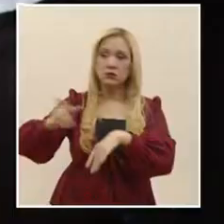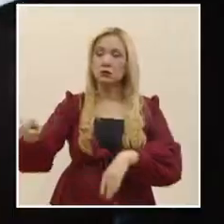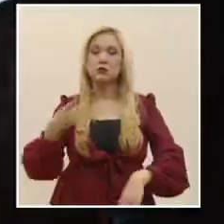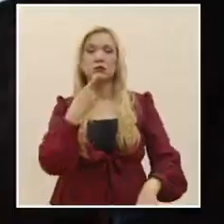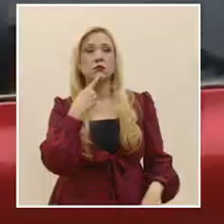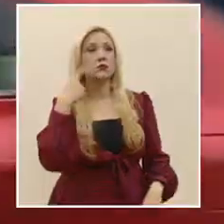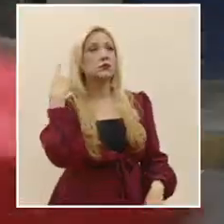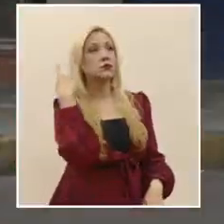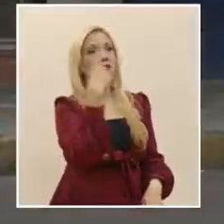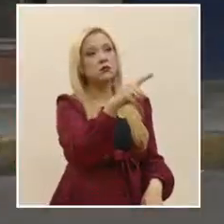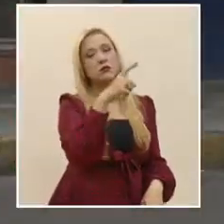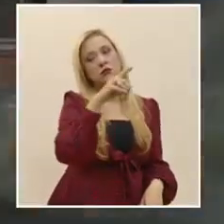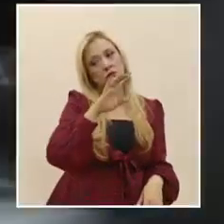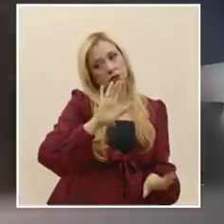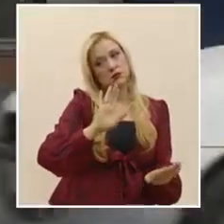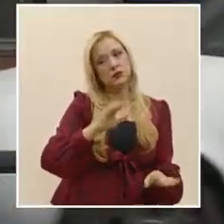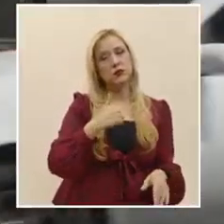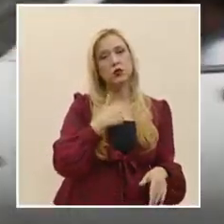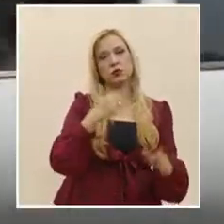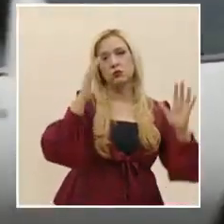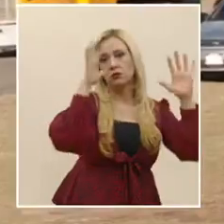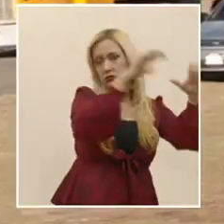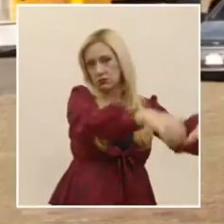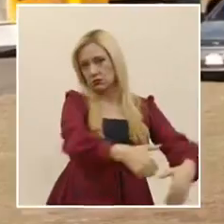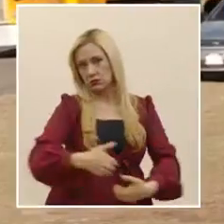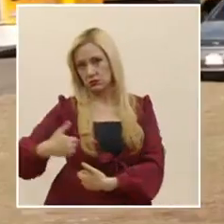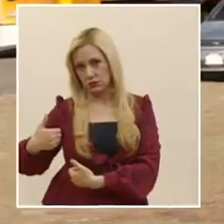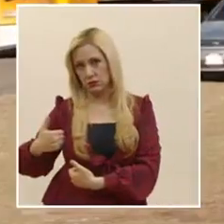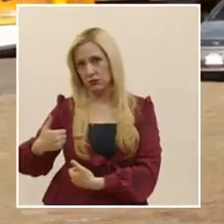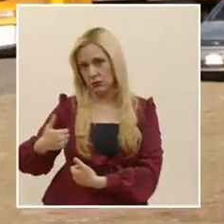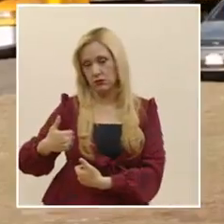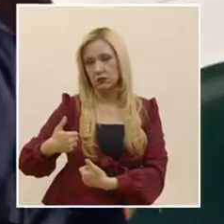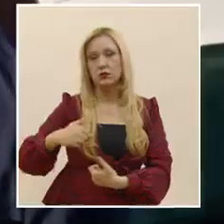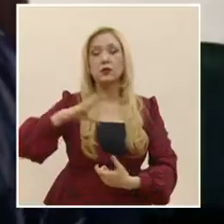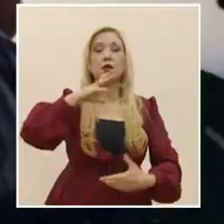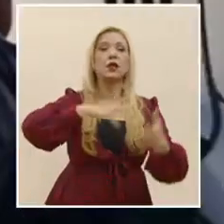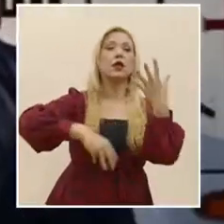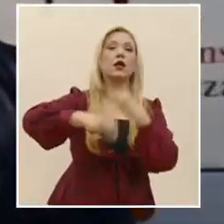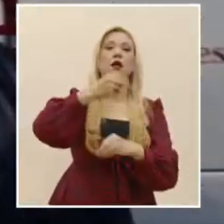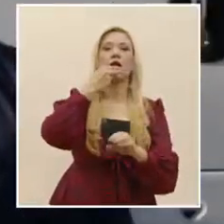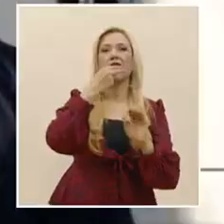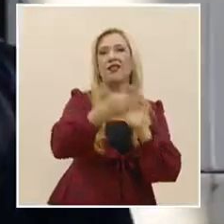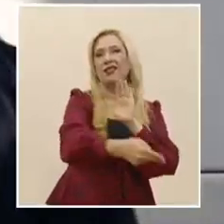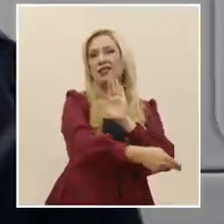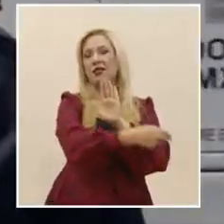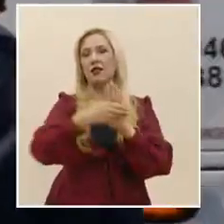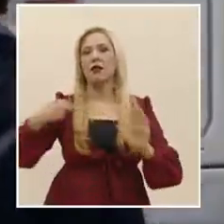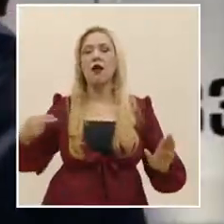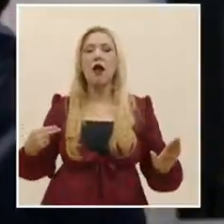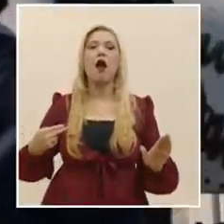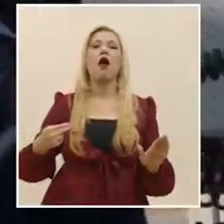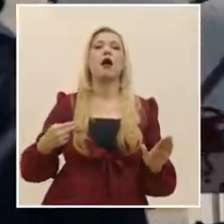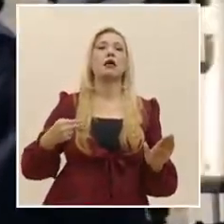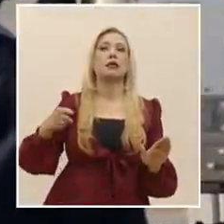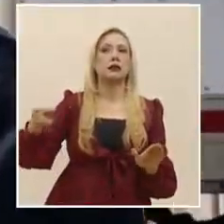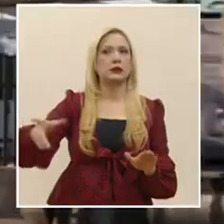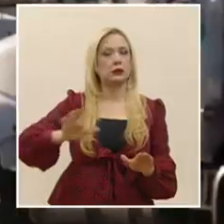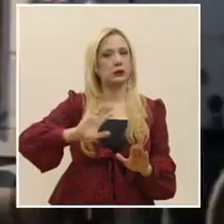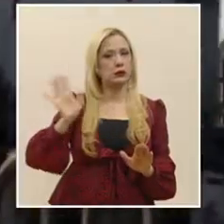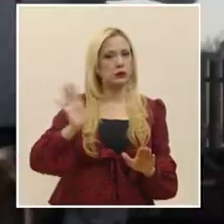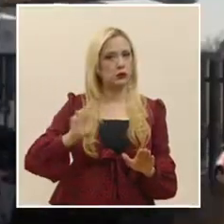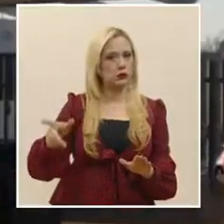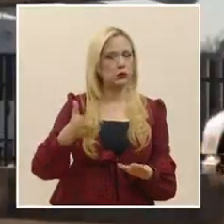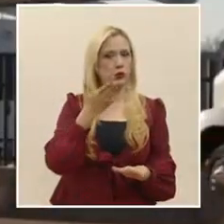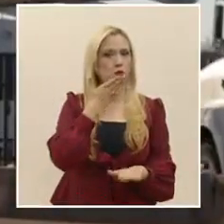demandada para proceder a su ejecución, mientras que la retención de bienes constituye un acto prejudicial que